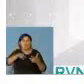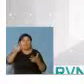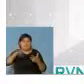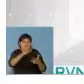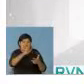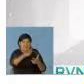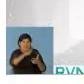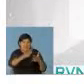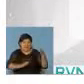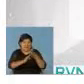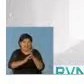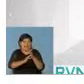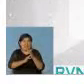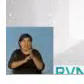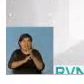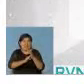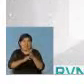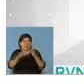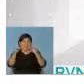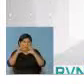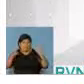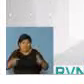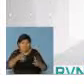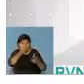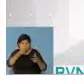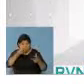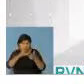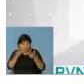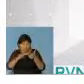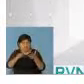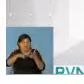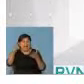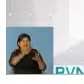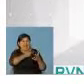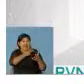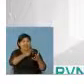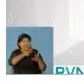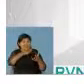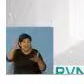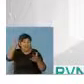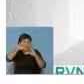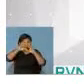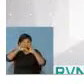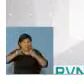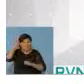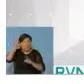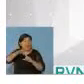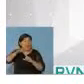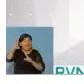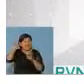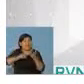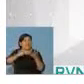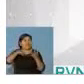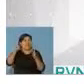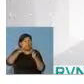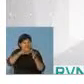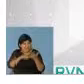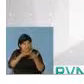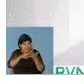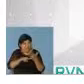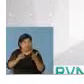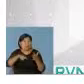División de Prevención de la Dirección General de Toxicomanía, jefe de la Brigada de Toxicomanía de La Quiaca y de Libertador General